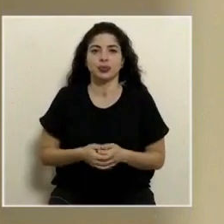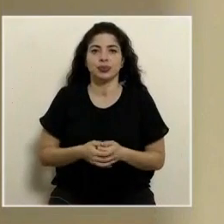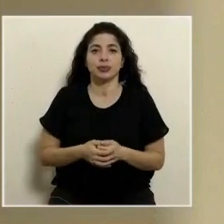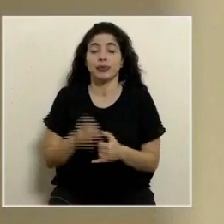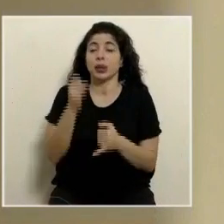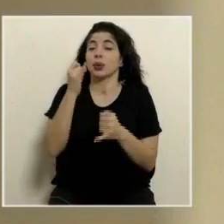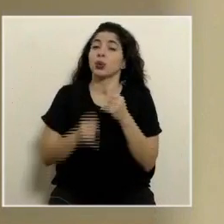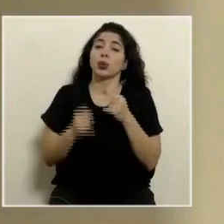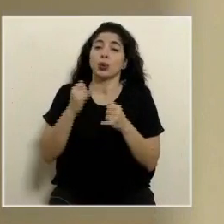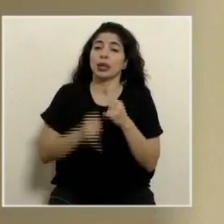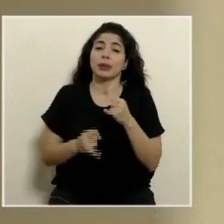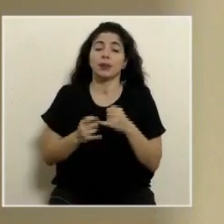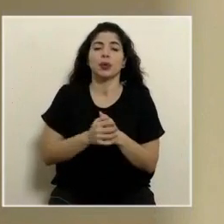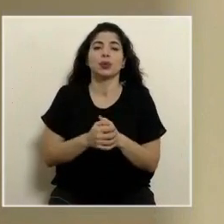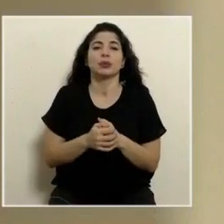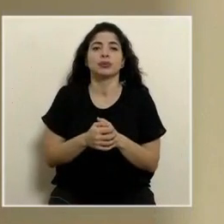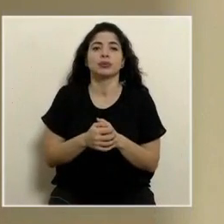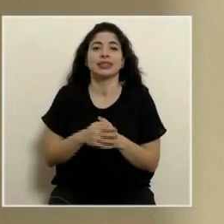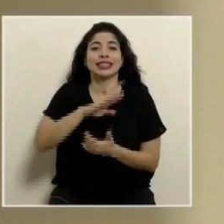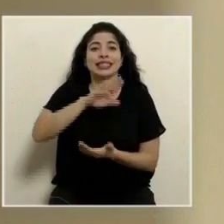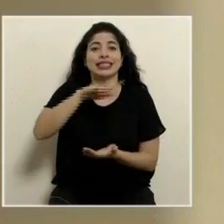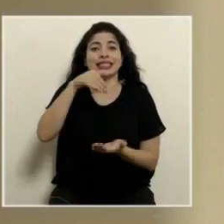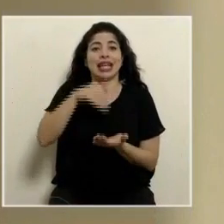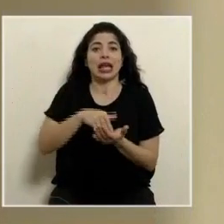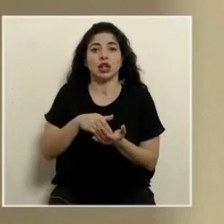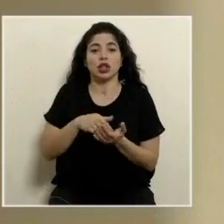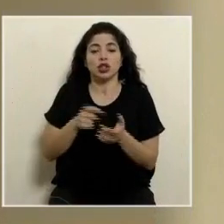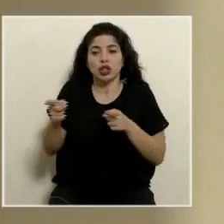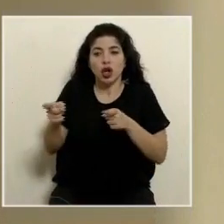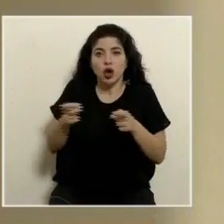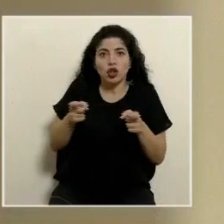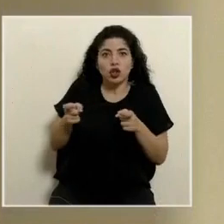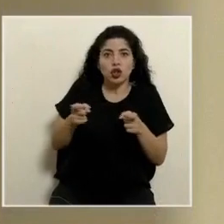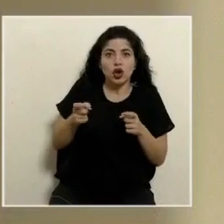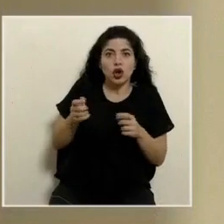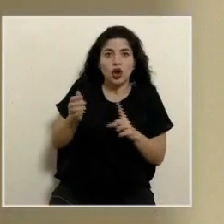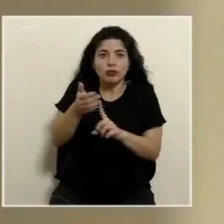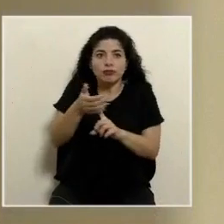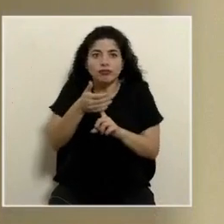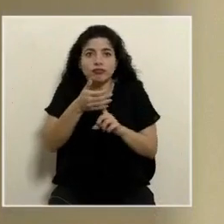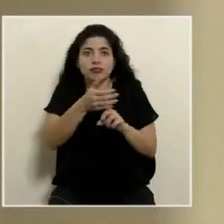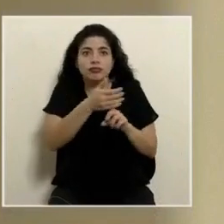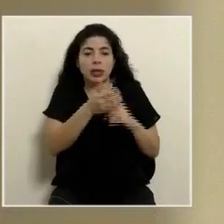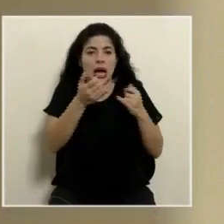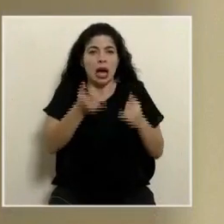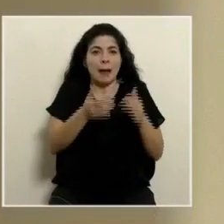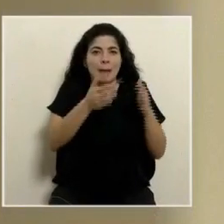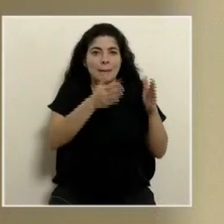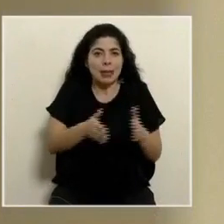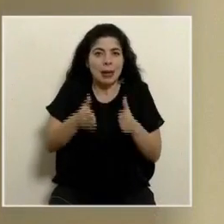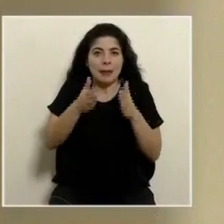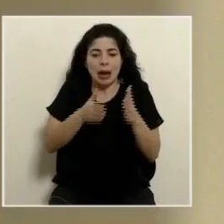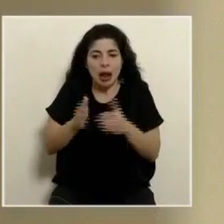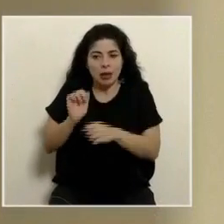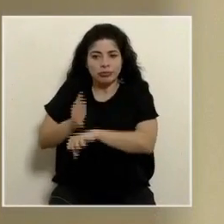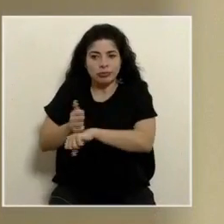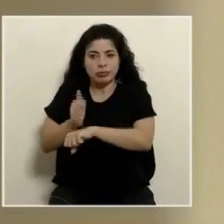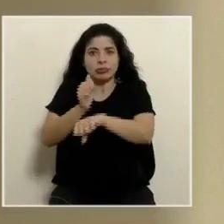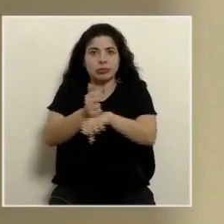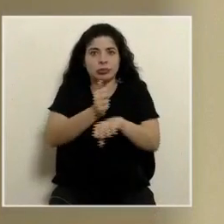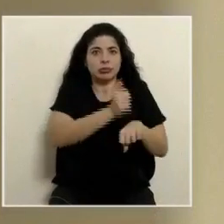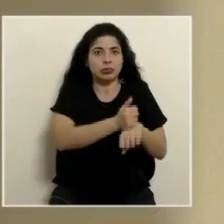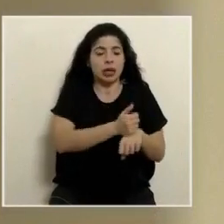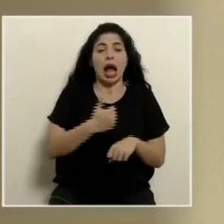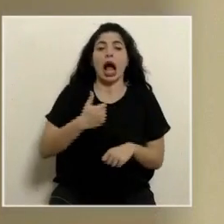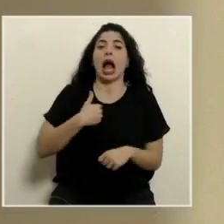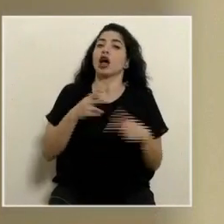por último, están los centros de contención que estamos preparando establecer. Allá hay 2